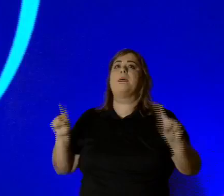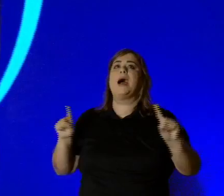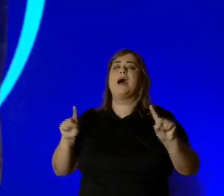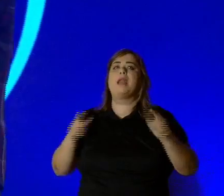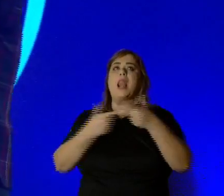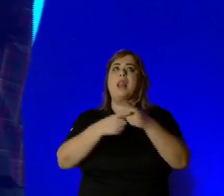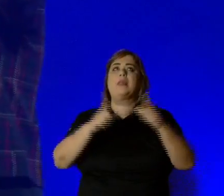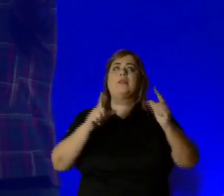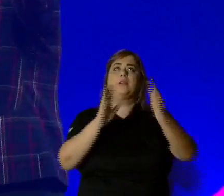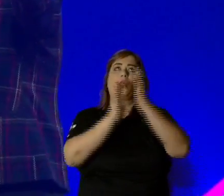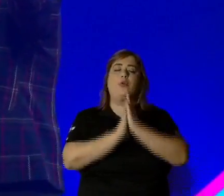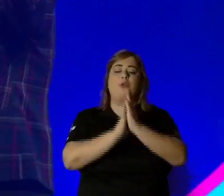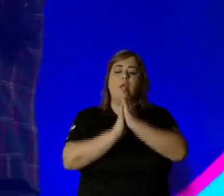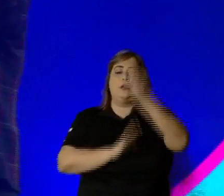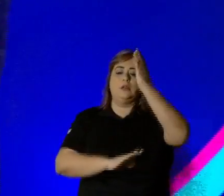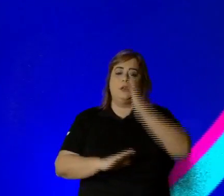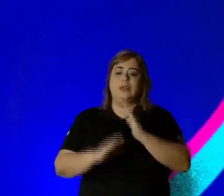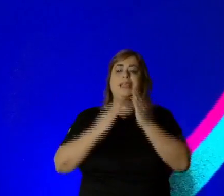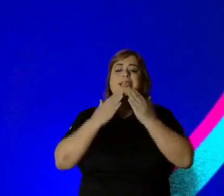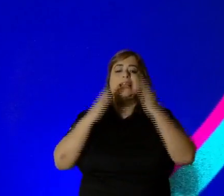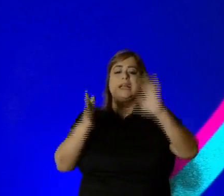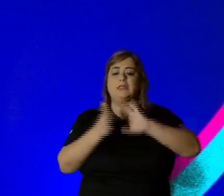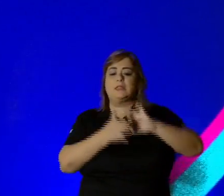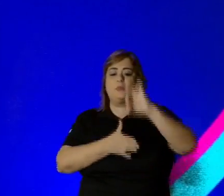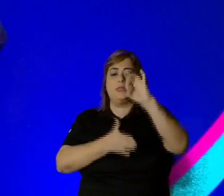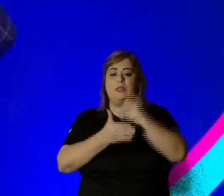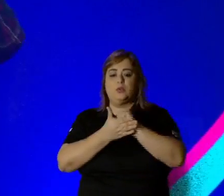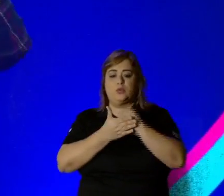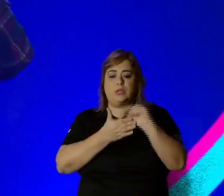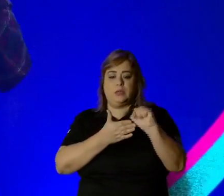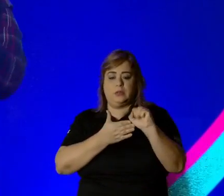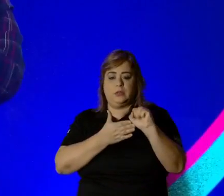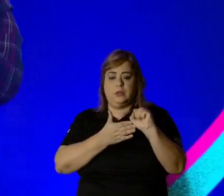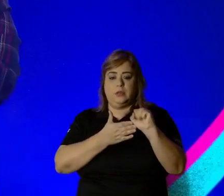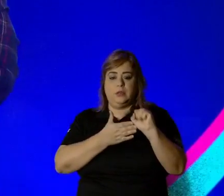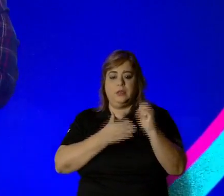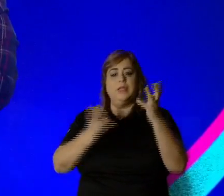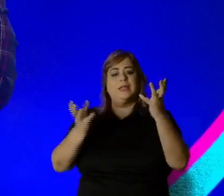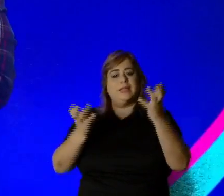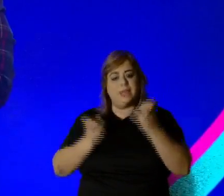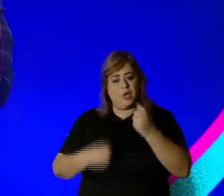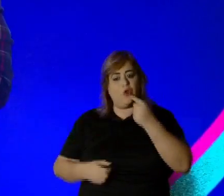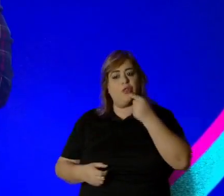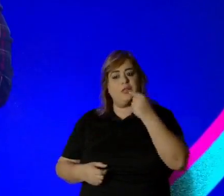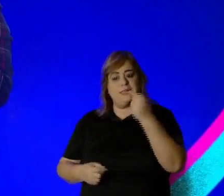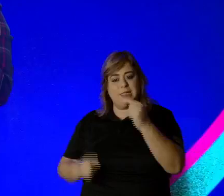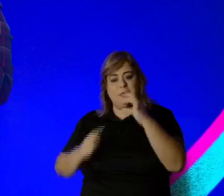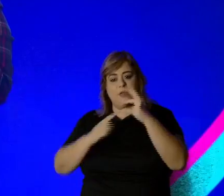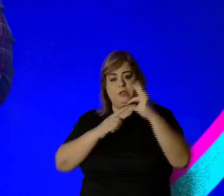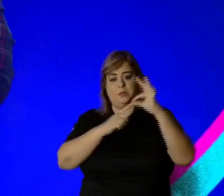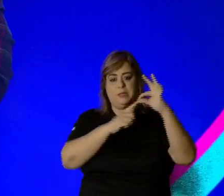libertad. Gracias, Espíritu Santo. Yo quiero decir algo especial